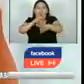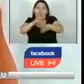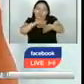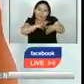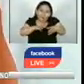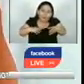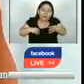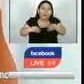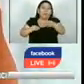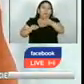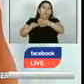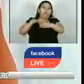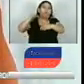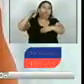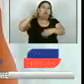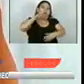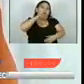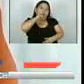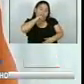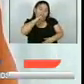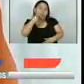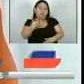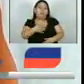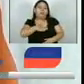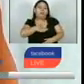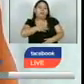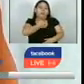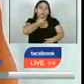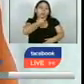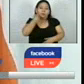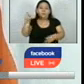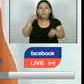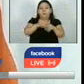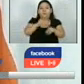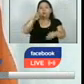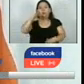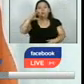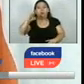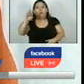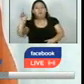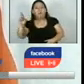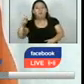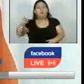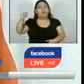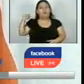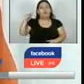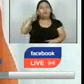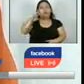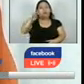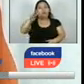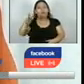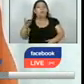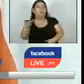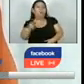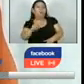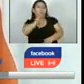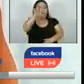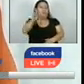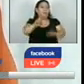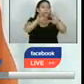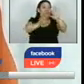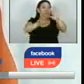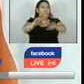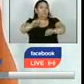aumentó, según datos preliminares del BCR ONEC en 2022, y llegó a un 8.6